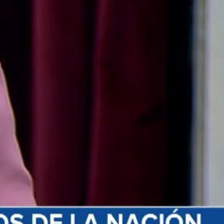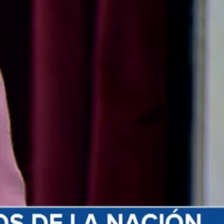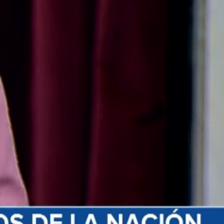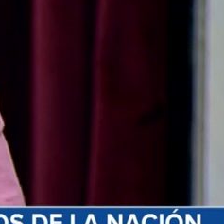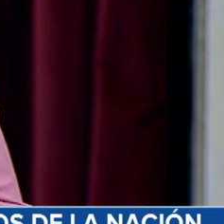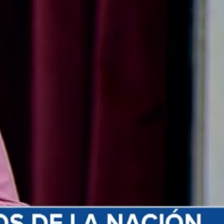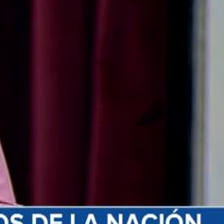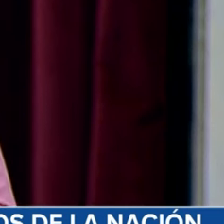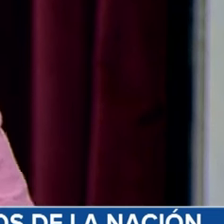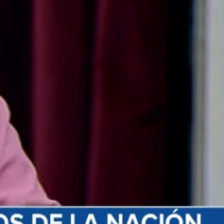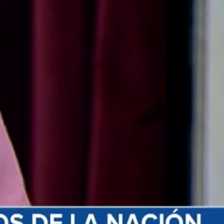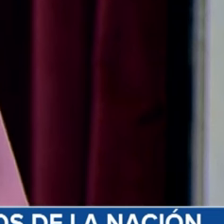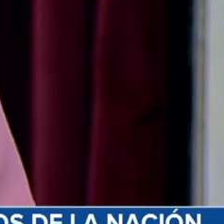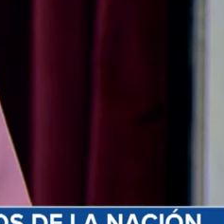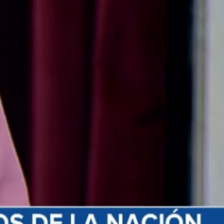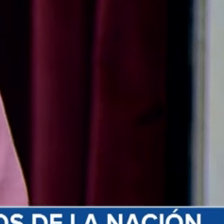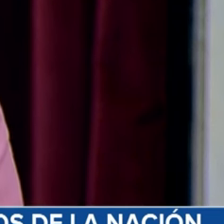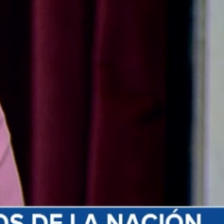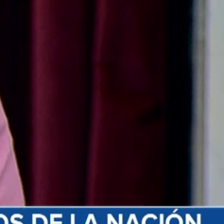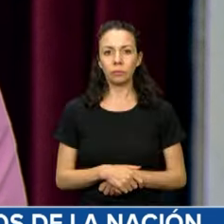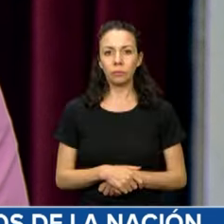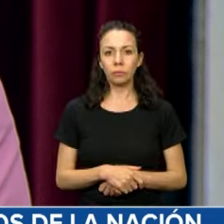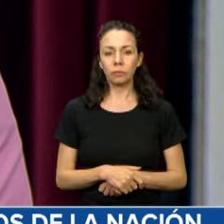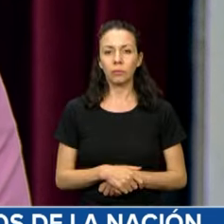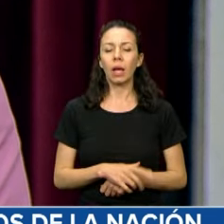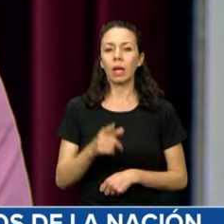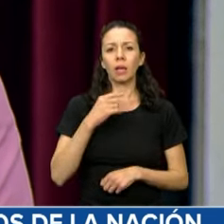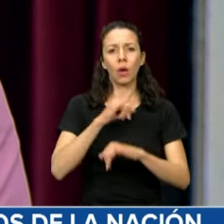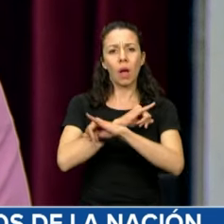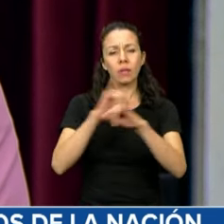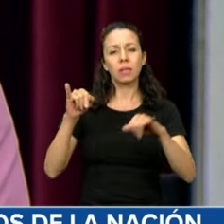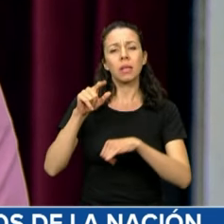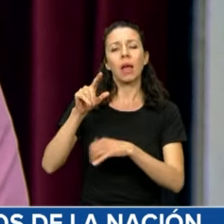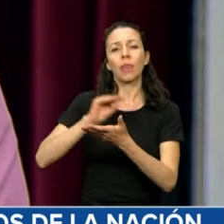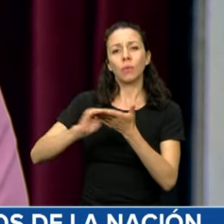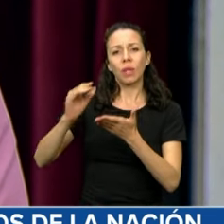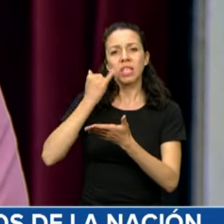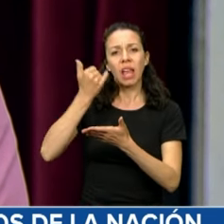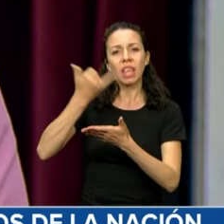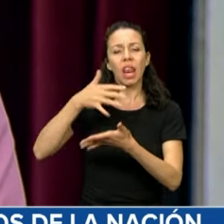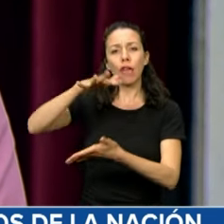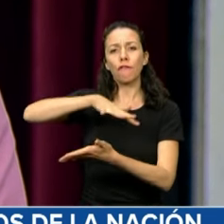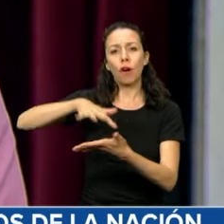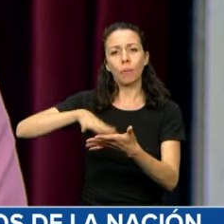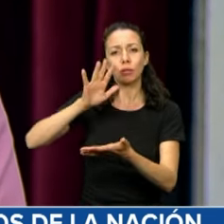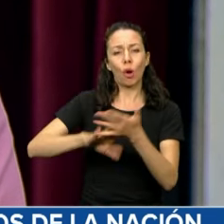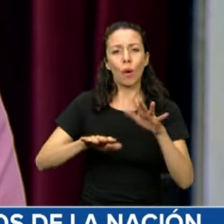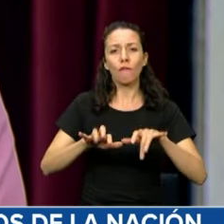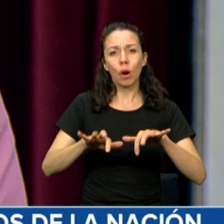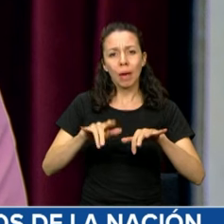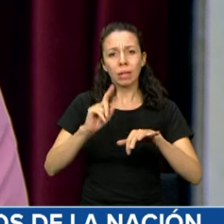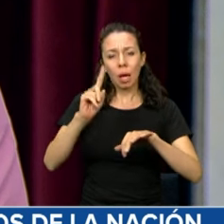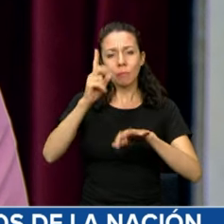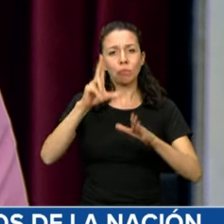aclarar que la diputado caña ya tiene en sus manos el informe de informática que también fue anexado en la votación